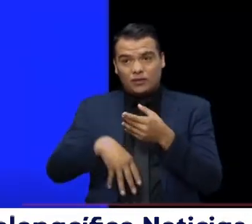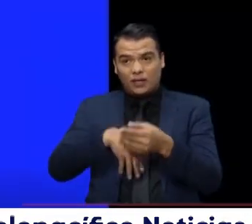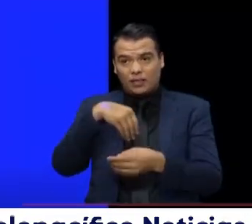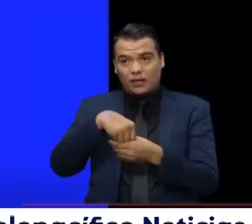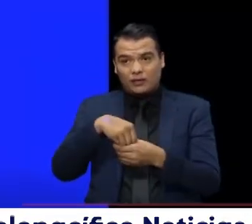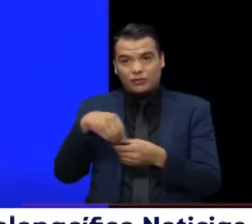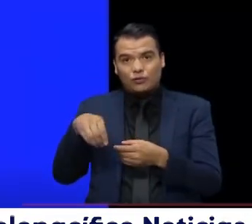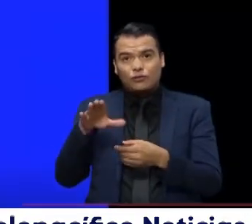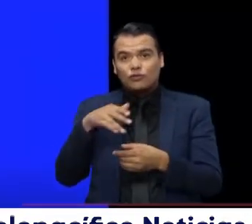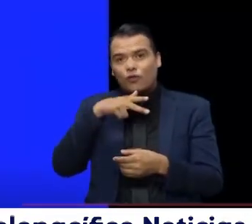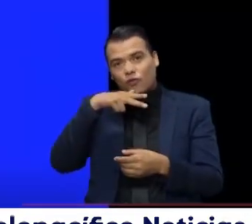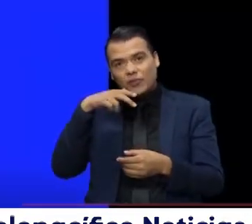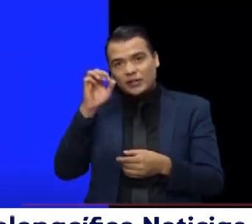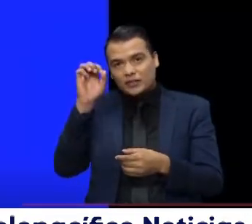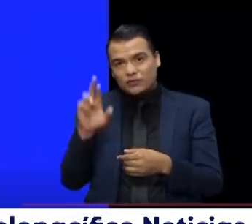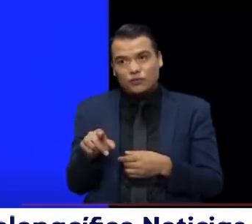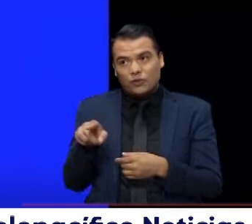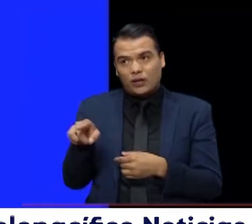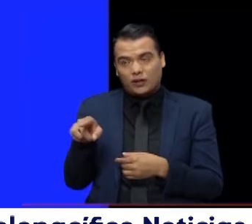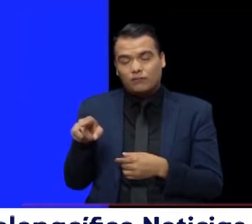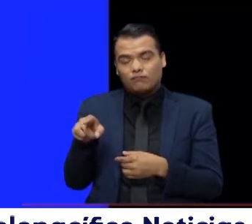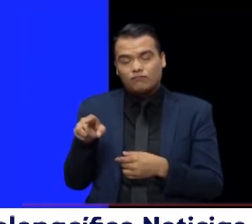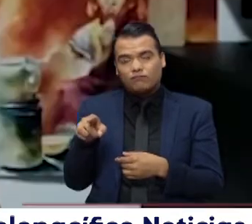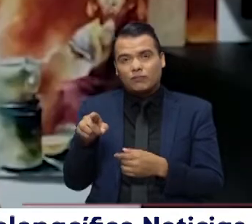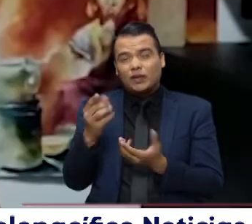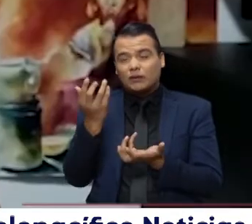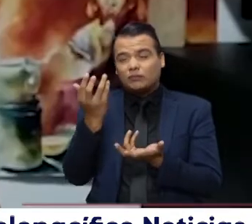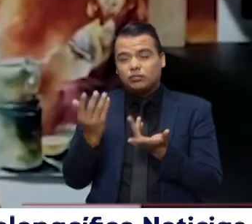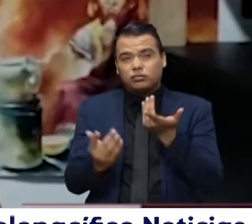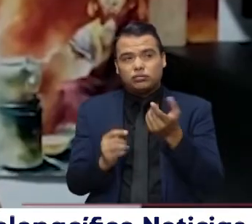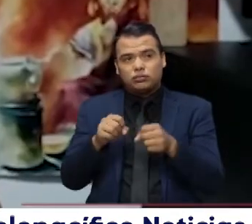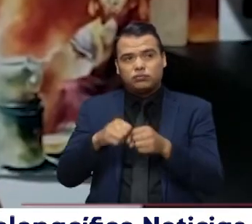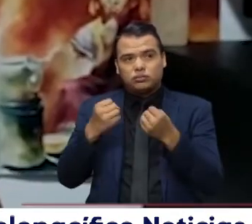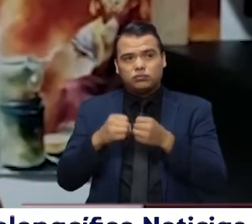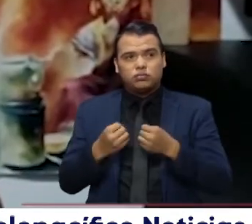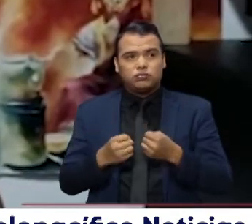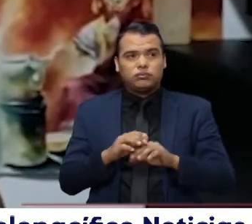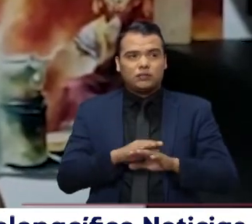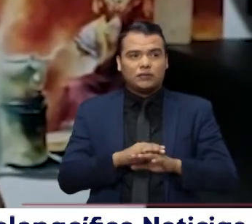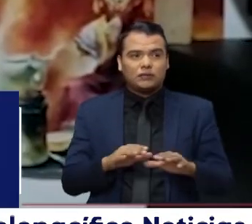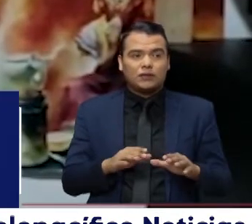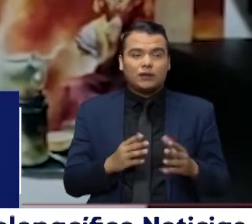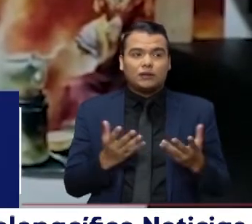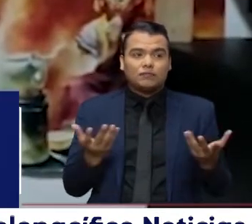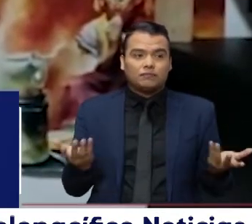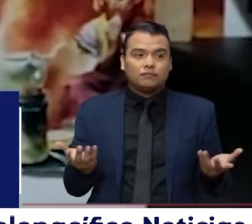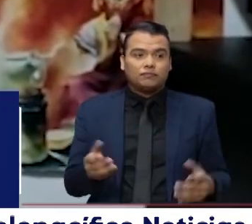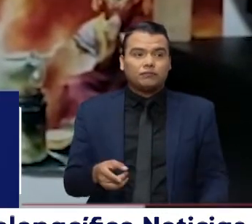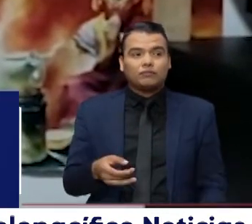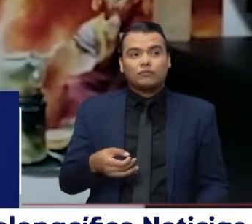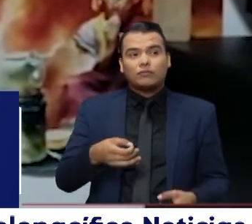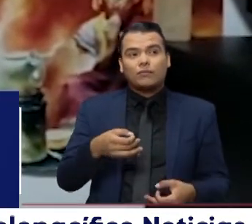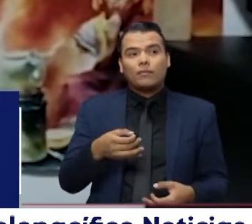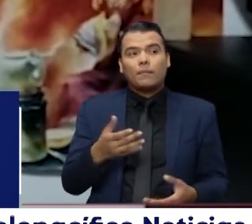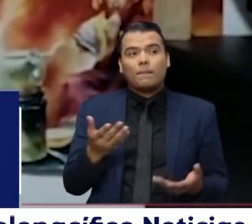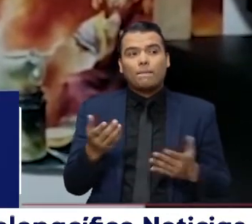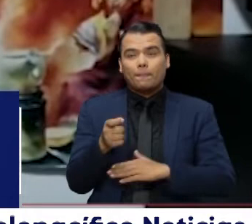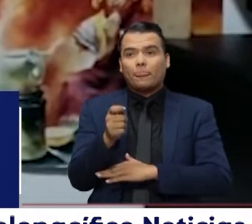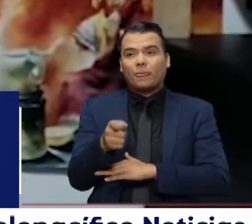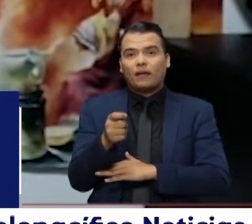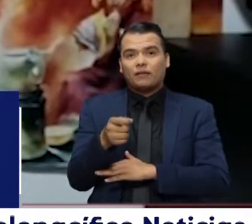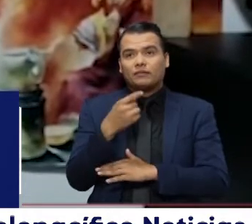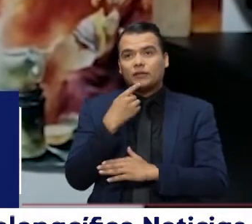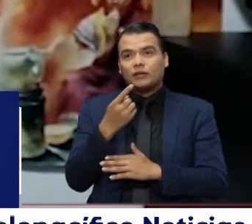los imputados sostuvo que apelará a la decisión. El de reposición, el juez dijo que se mantenía en su decisión, y el de apelación